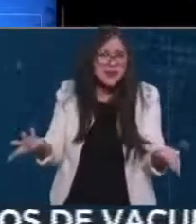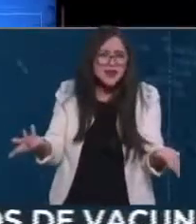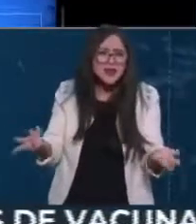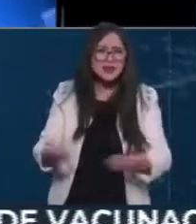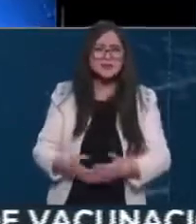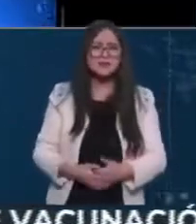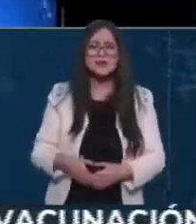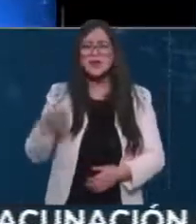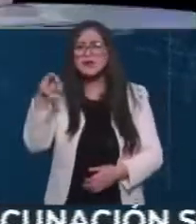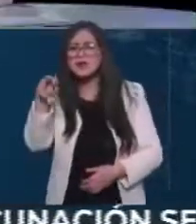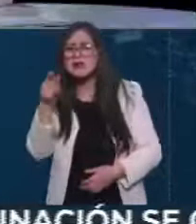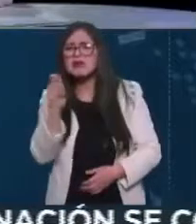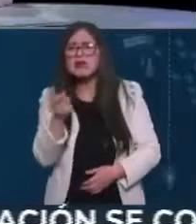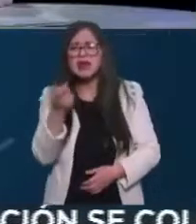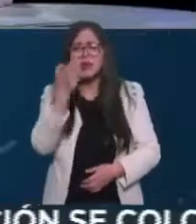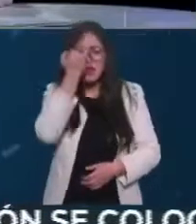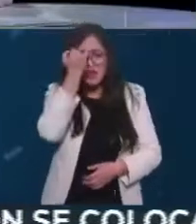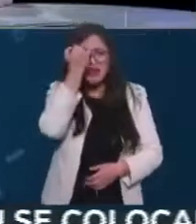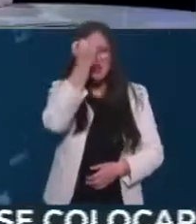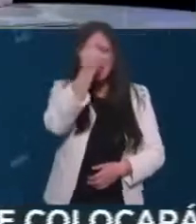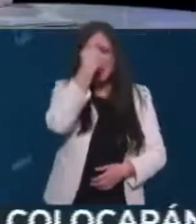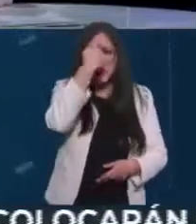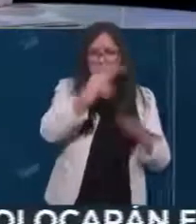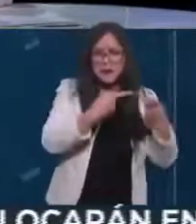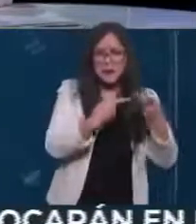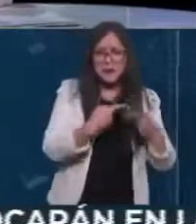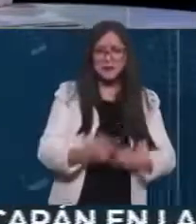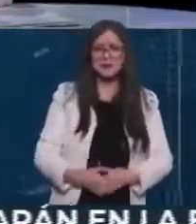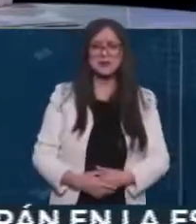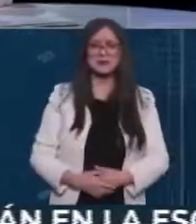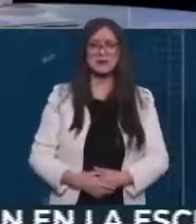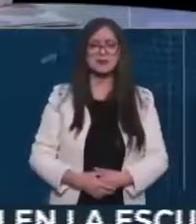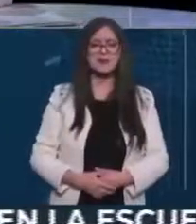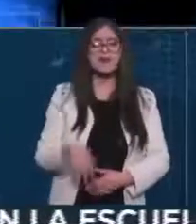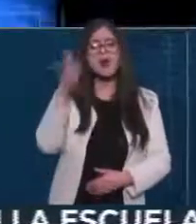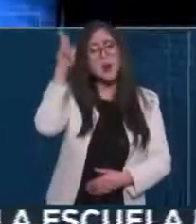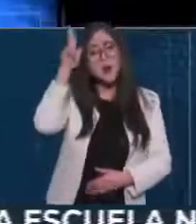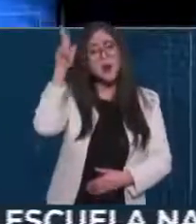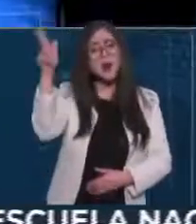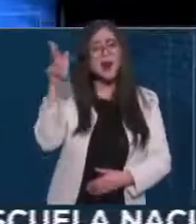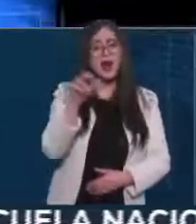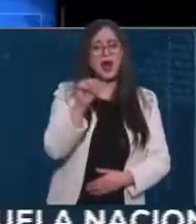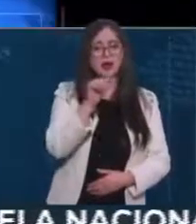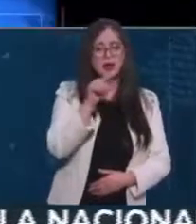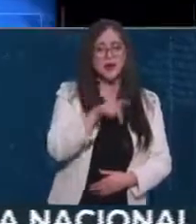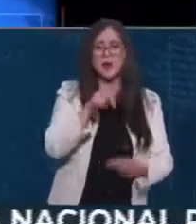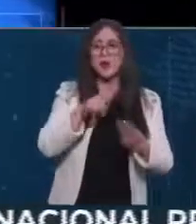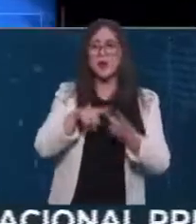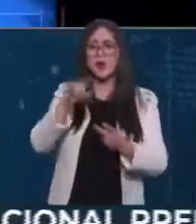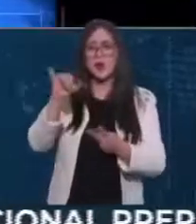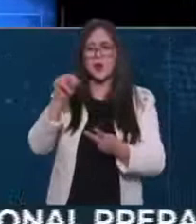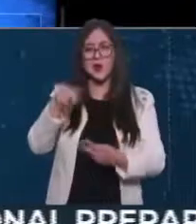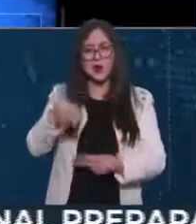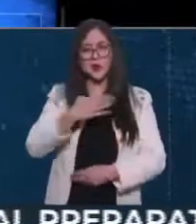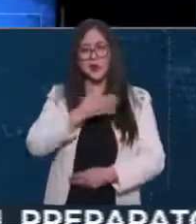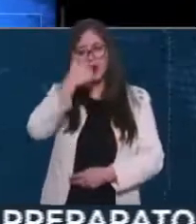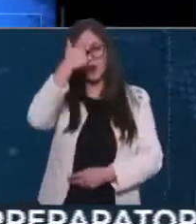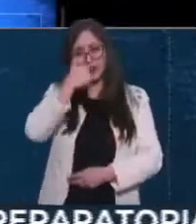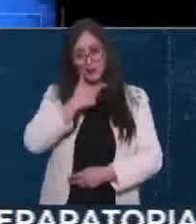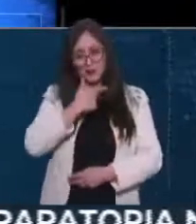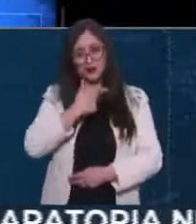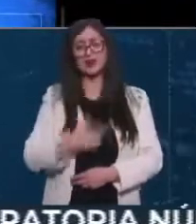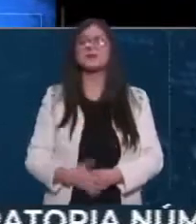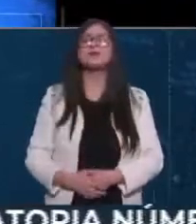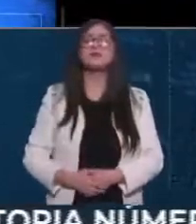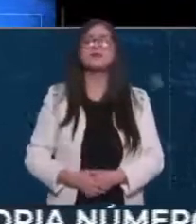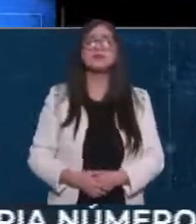va, de qué va. Hola Azul, hola Juan, buenas noches. Pues sí, o sea, digo, en